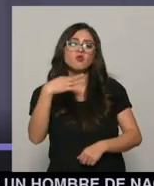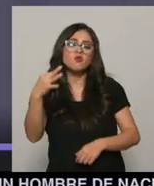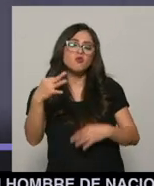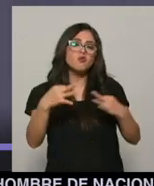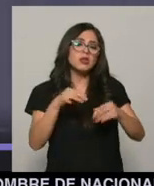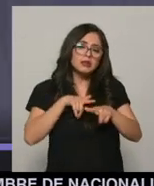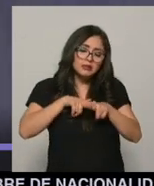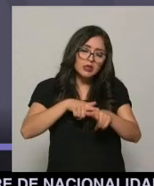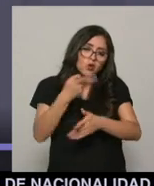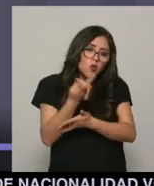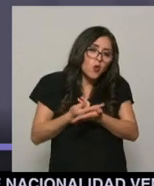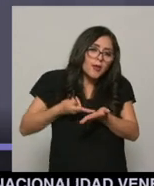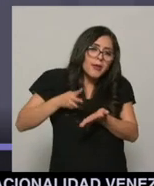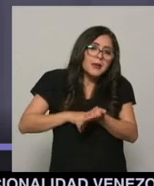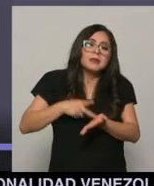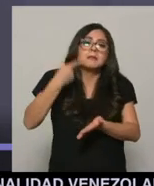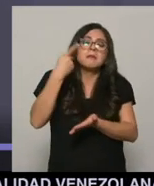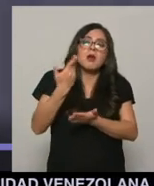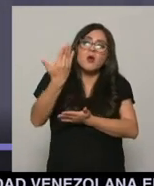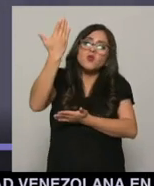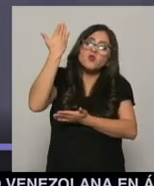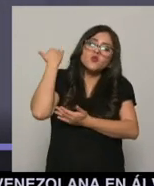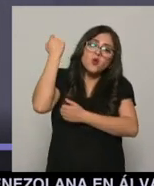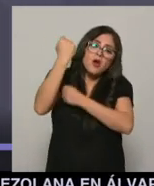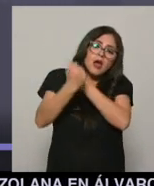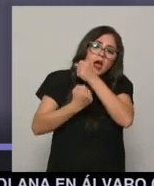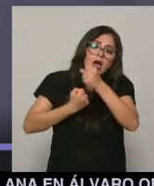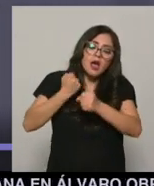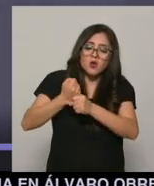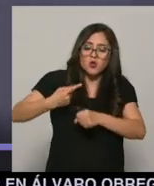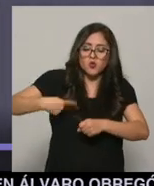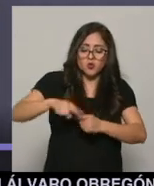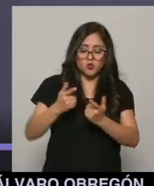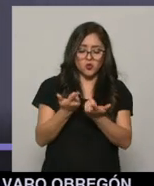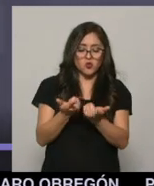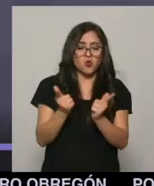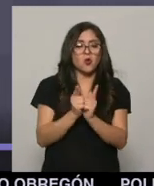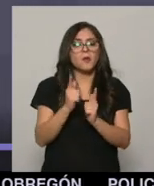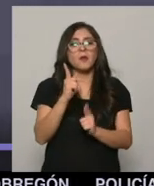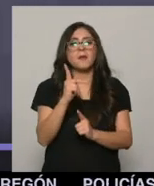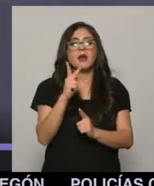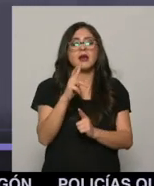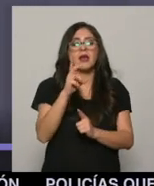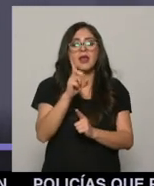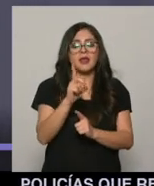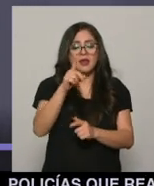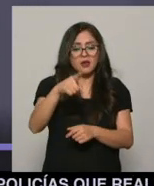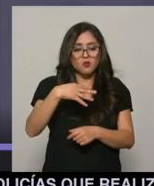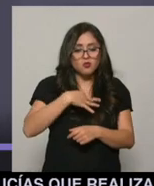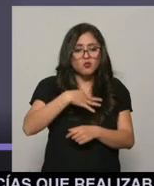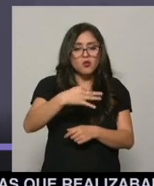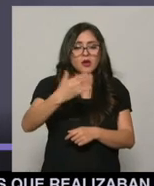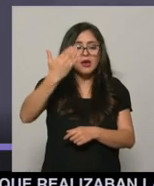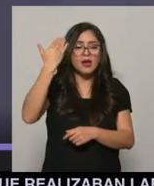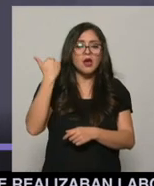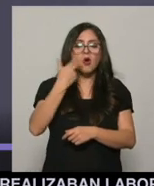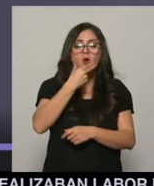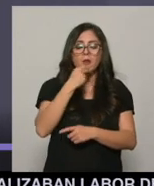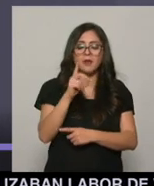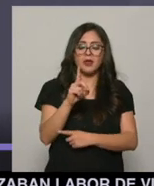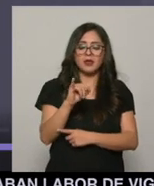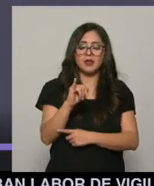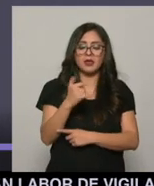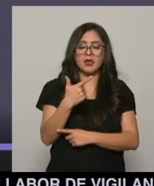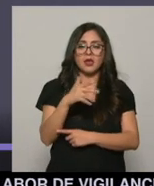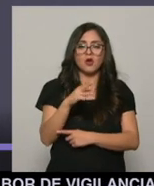pasado votaron por la reelección, los grupos parlamentarios del PRD votaron por la reelección de Diego Fernández de Ceballos,